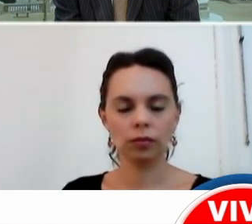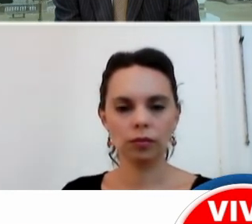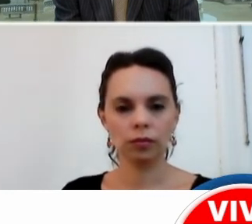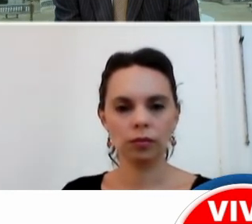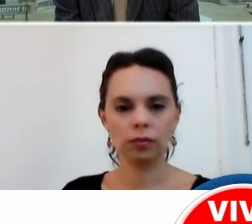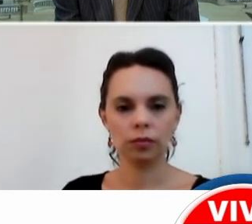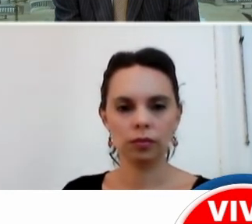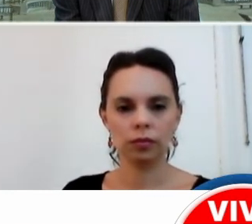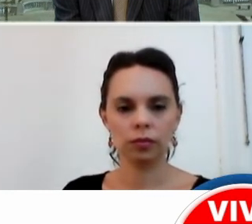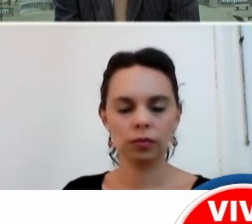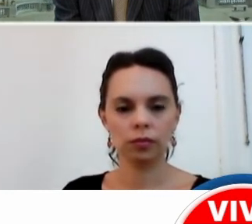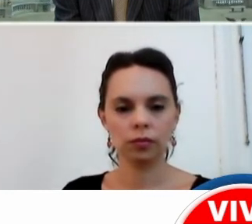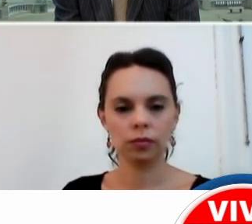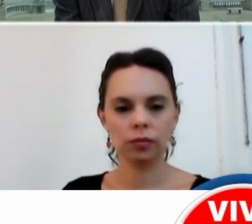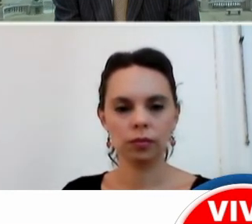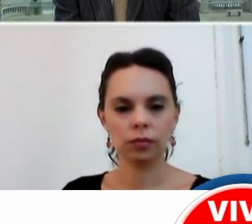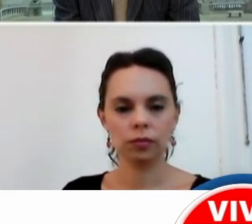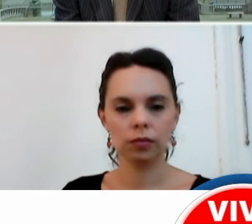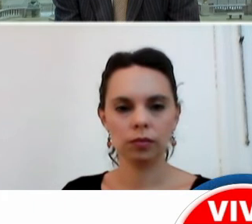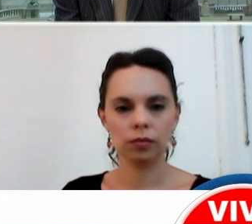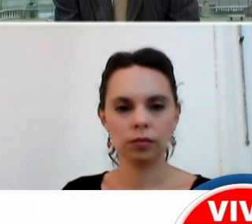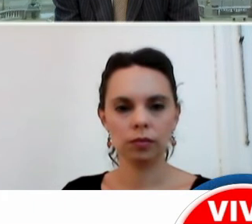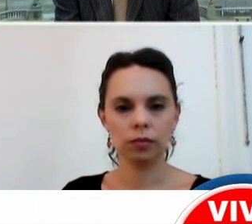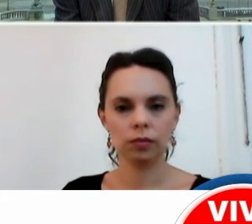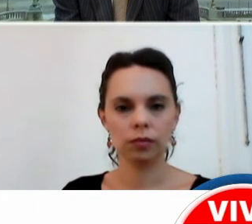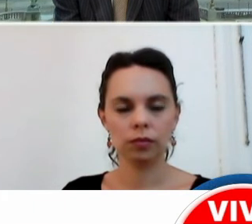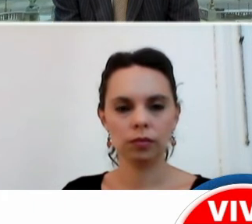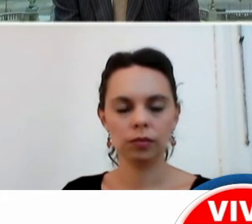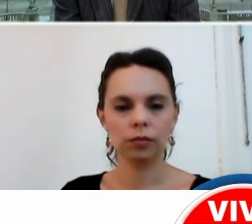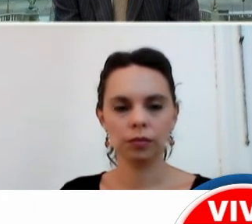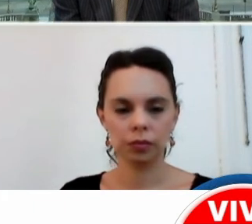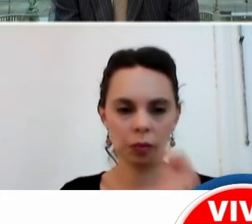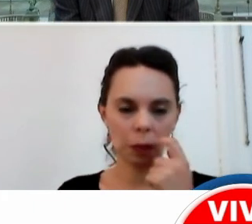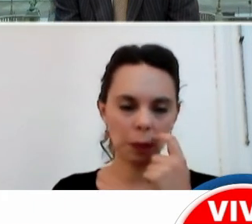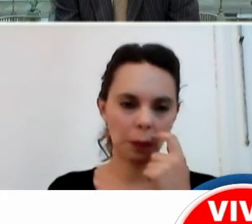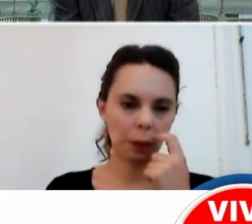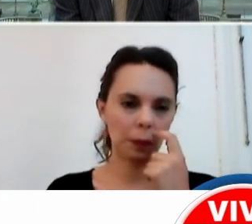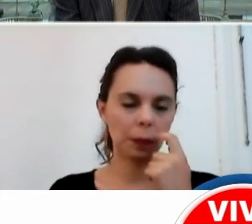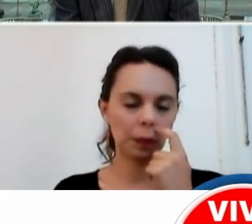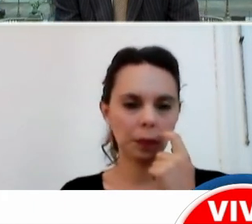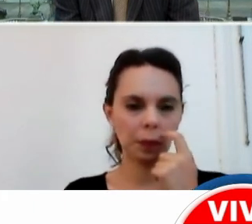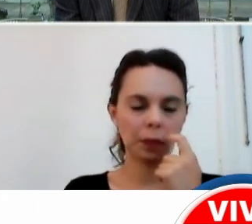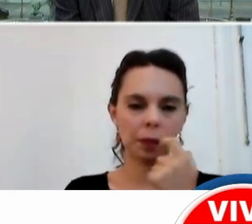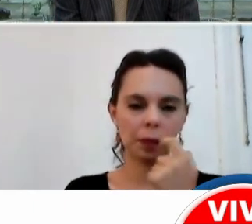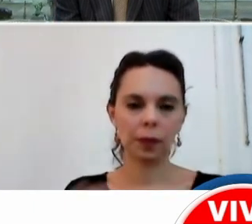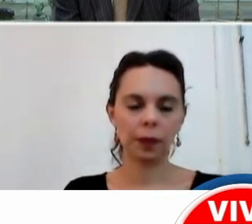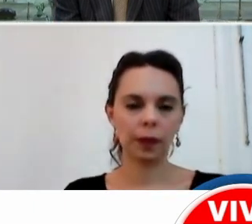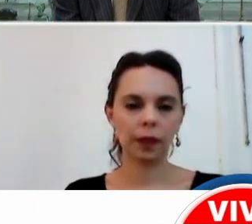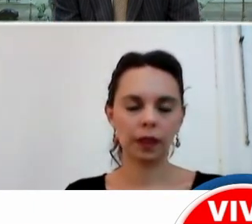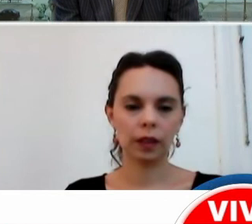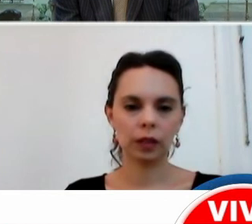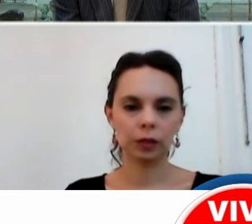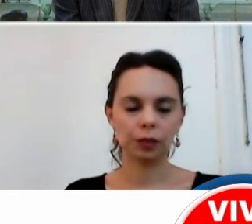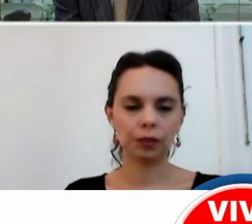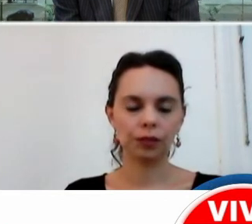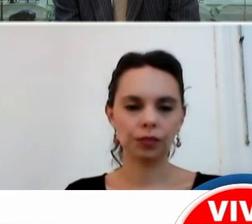deberíamos proteger. Cuando se pudo meter preso a Lula diciendo que